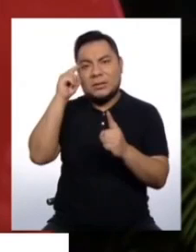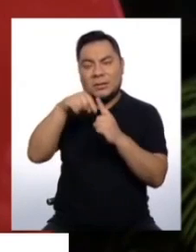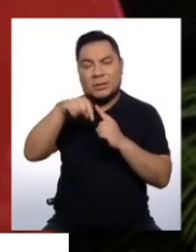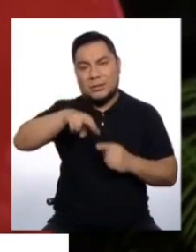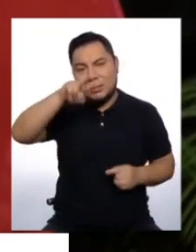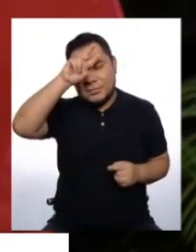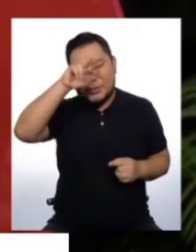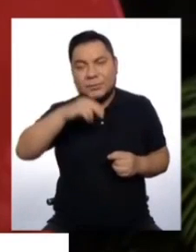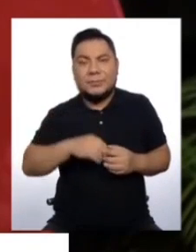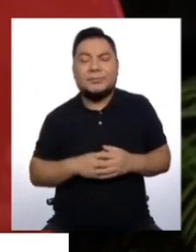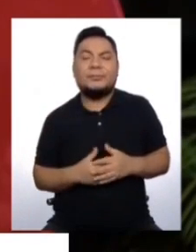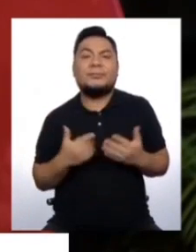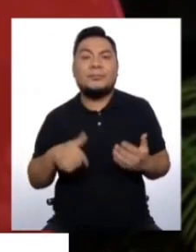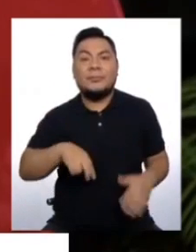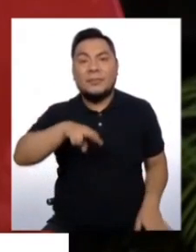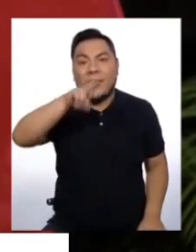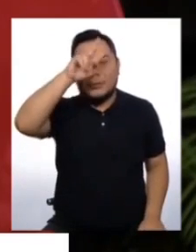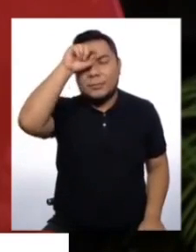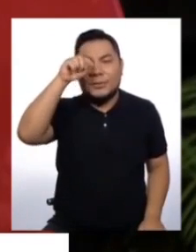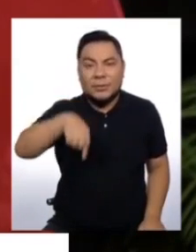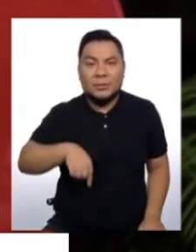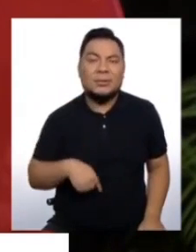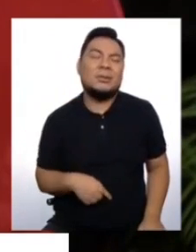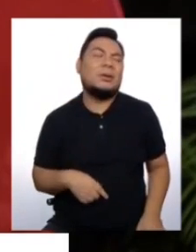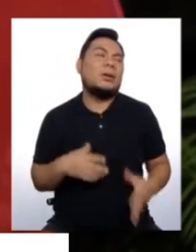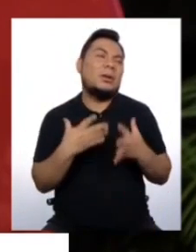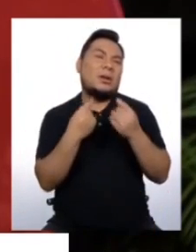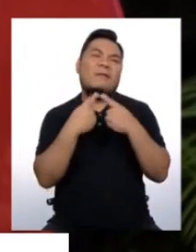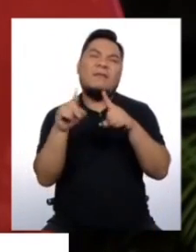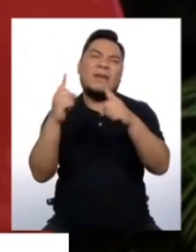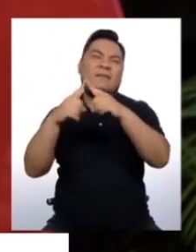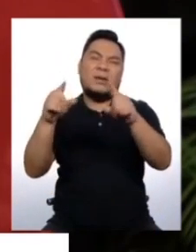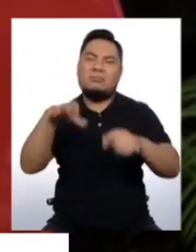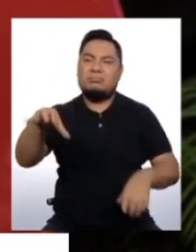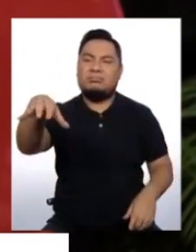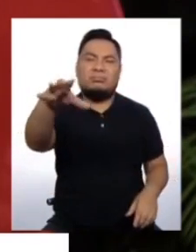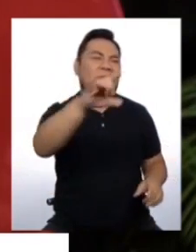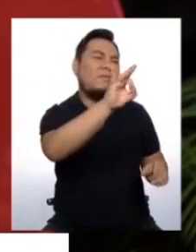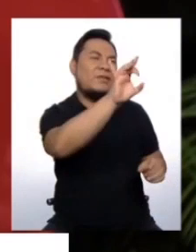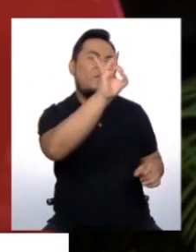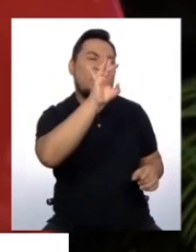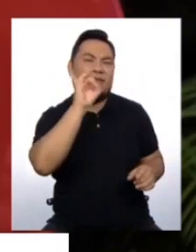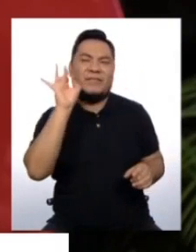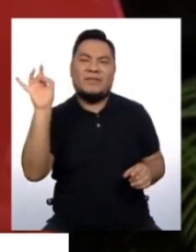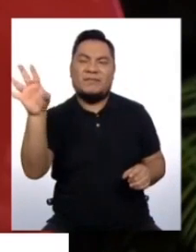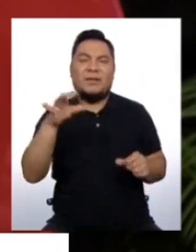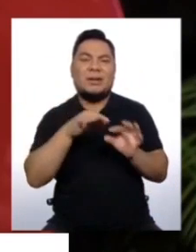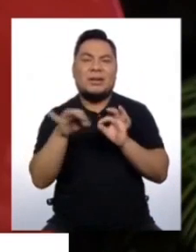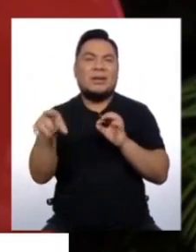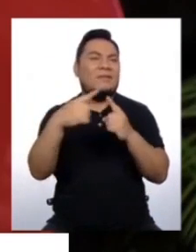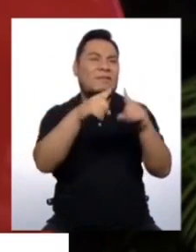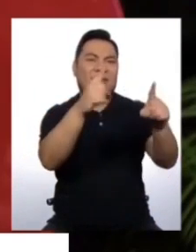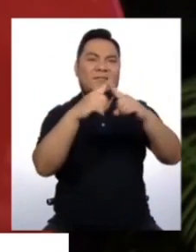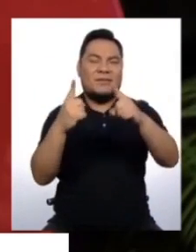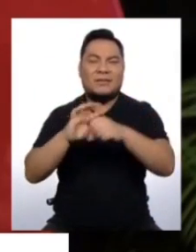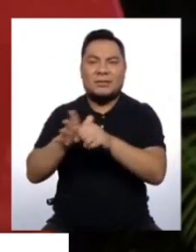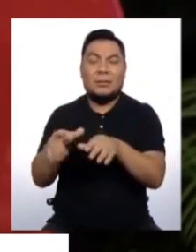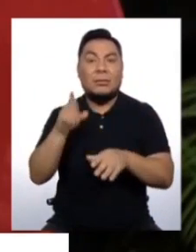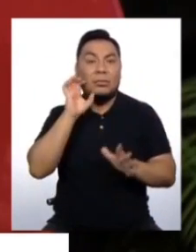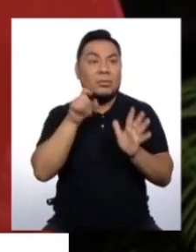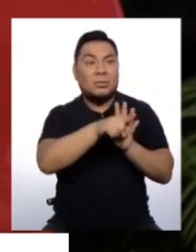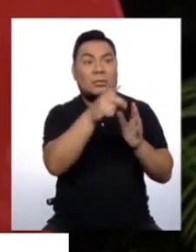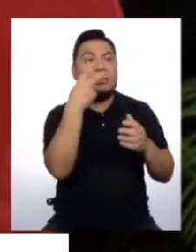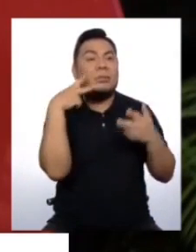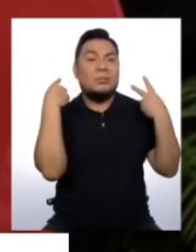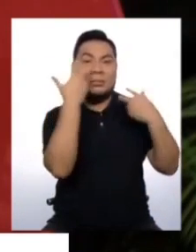retos que tenemos aquí en el Perú. El Perú es muy heterogéneo. Miren las características de la selva